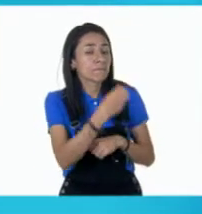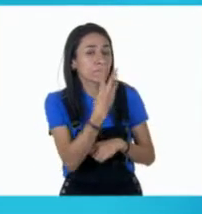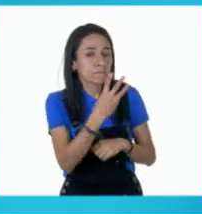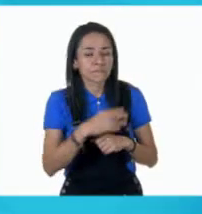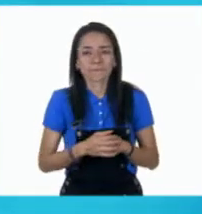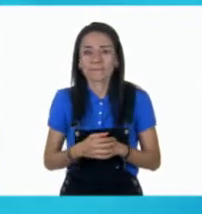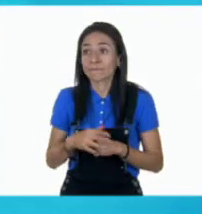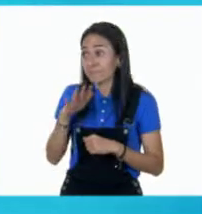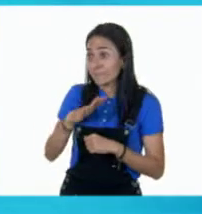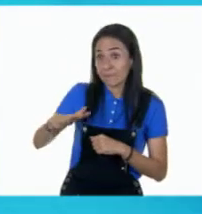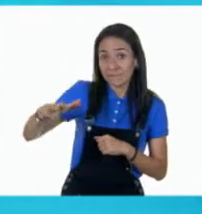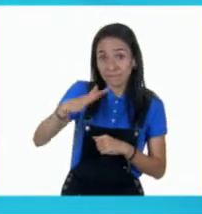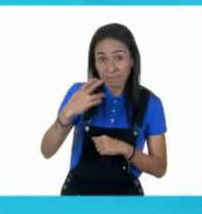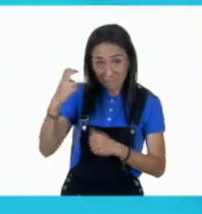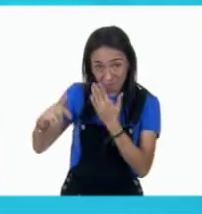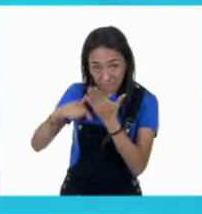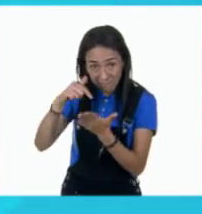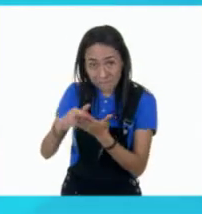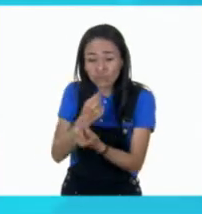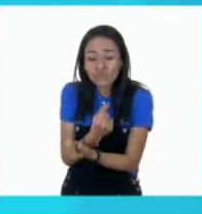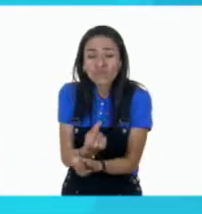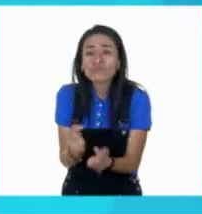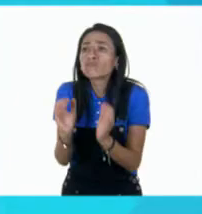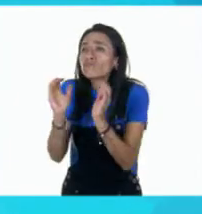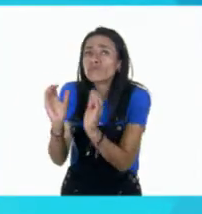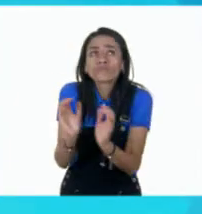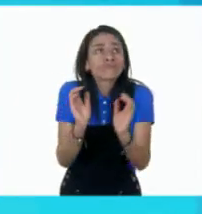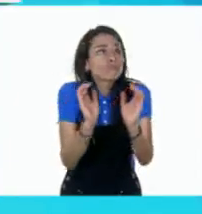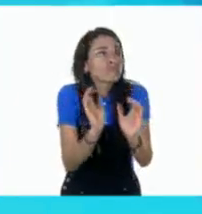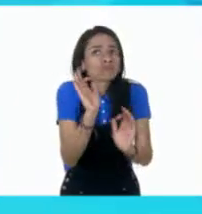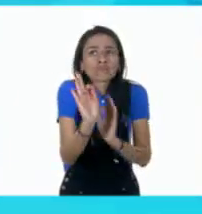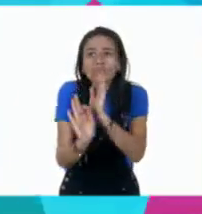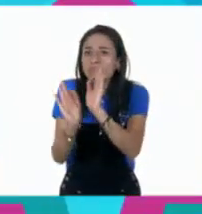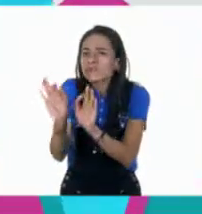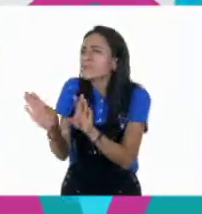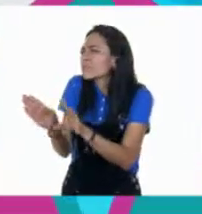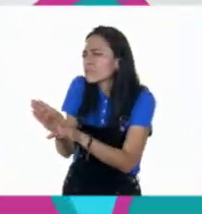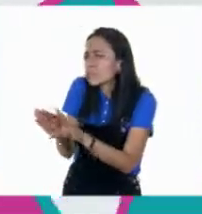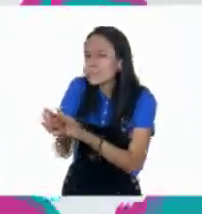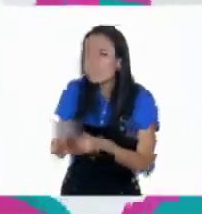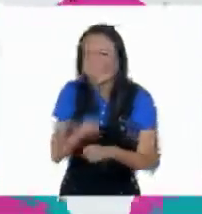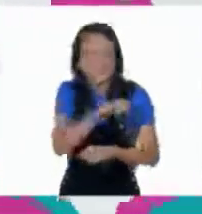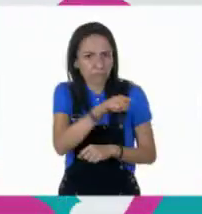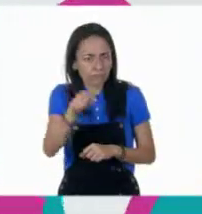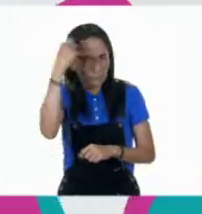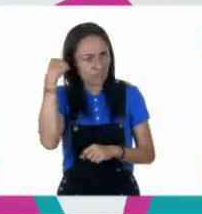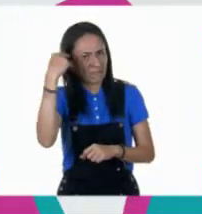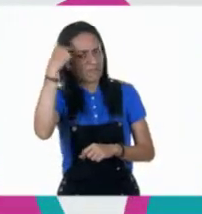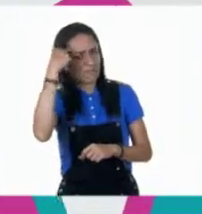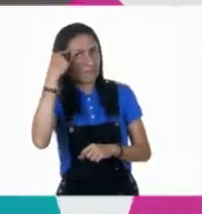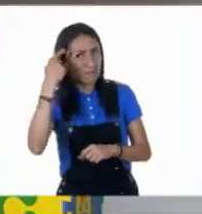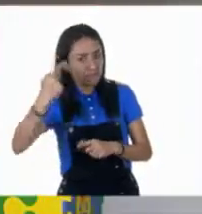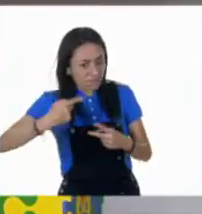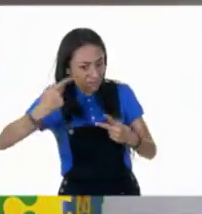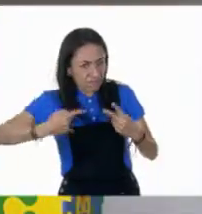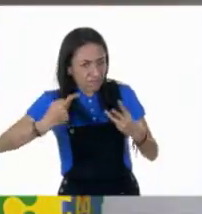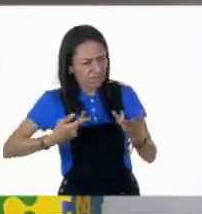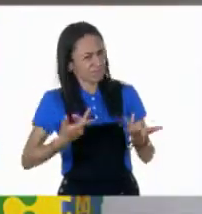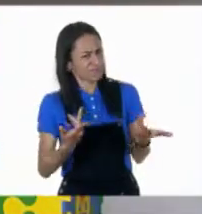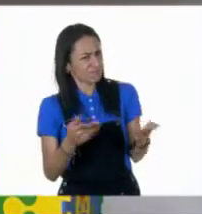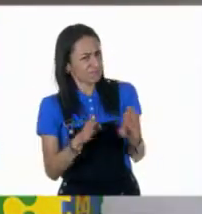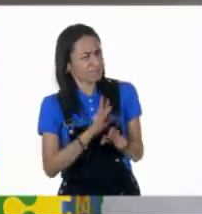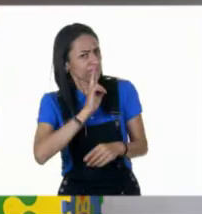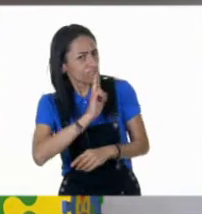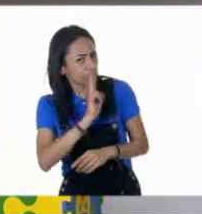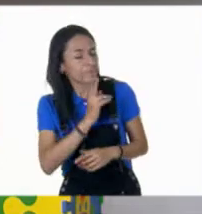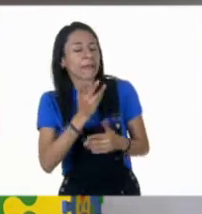niños ese lugar? Y seguramente se están preguntando, ¿cómo vamos a responder esas preguntas? Pues claro, en nuestra tabla tenemos